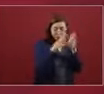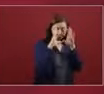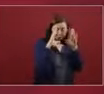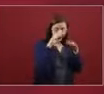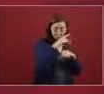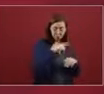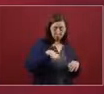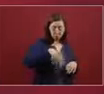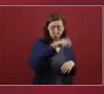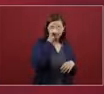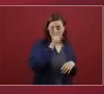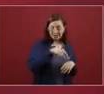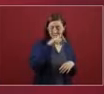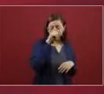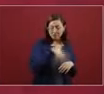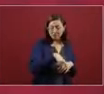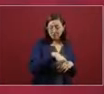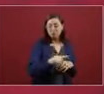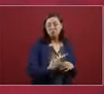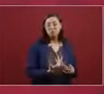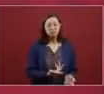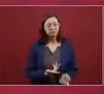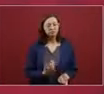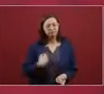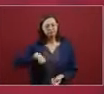No vamos a hacer